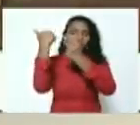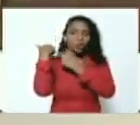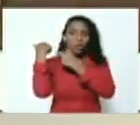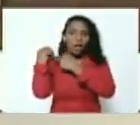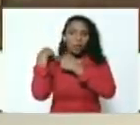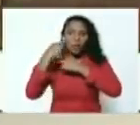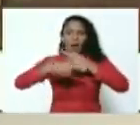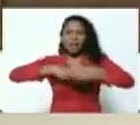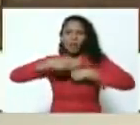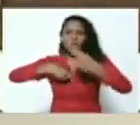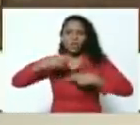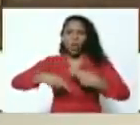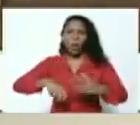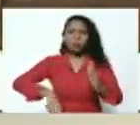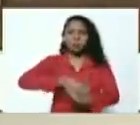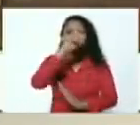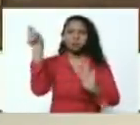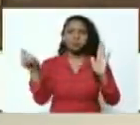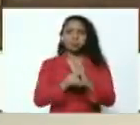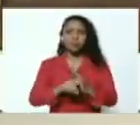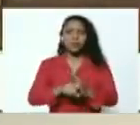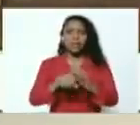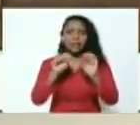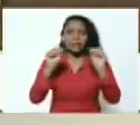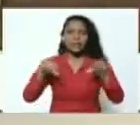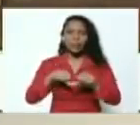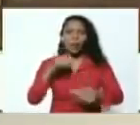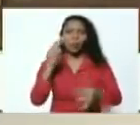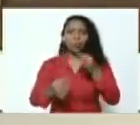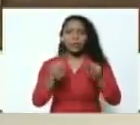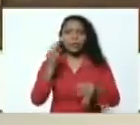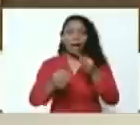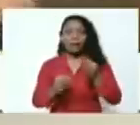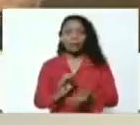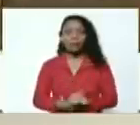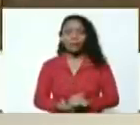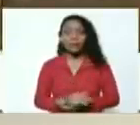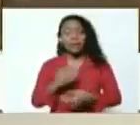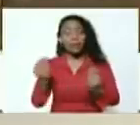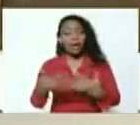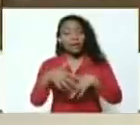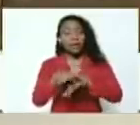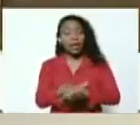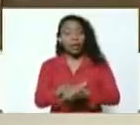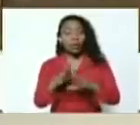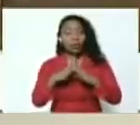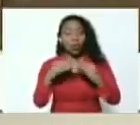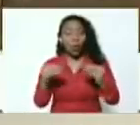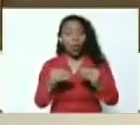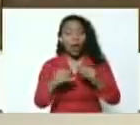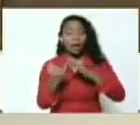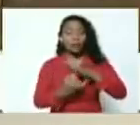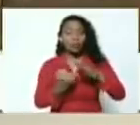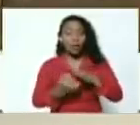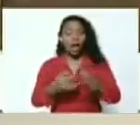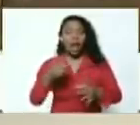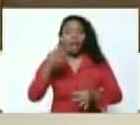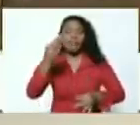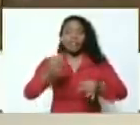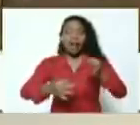una revolución completa del sistema de justicia y que va a integrar todos los órganos, la